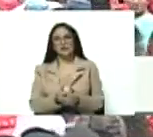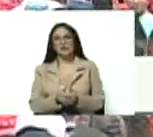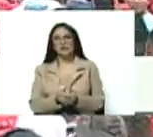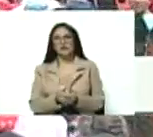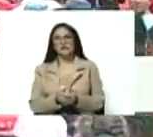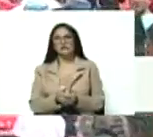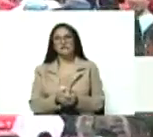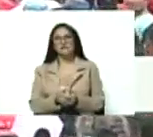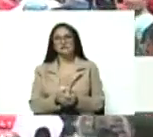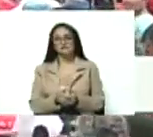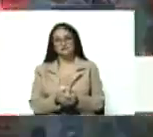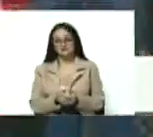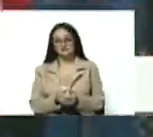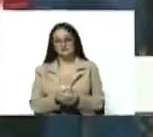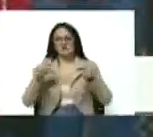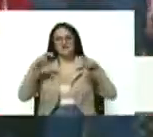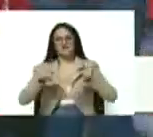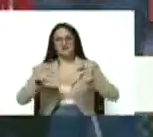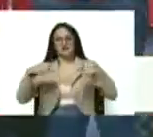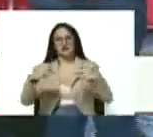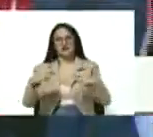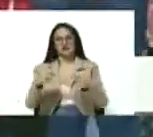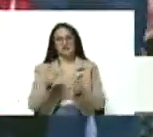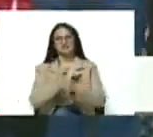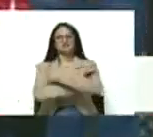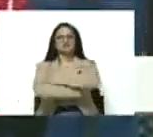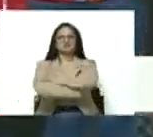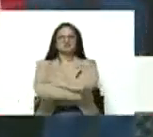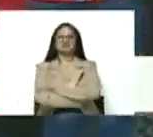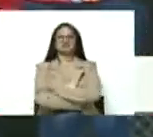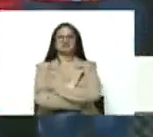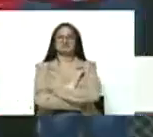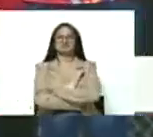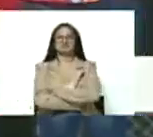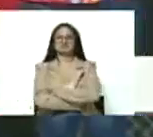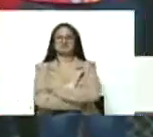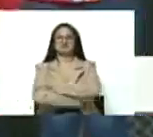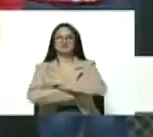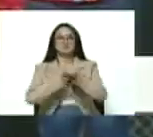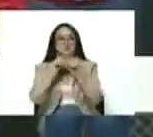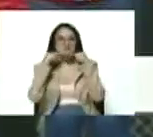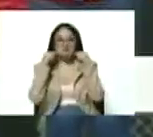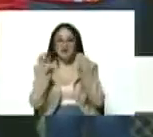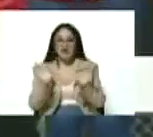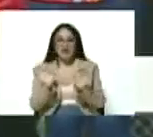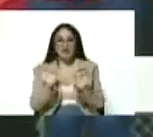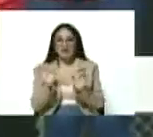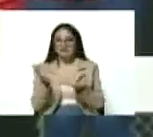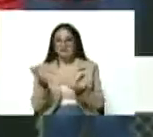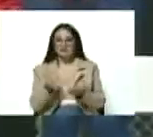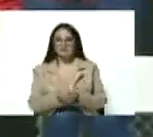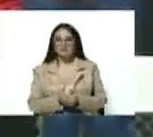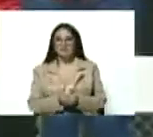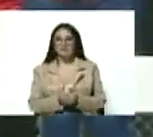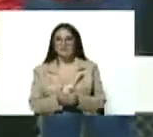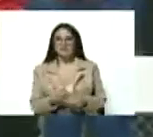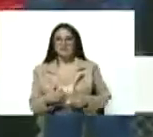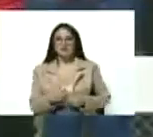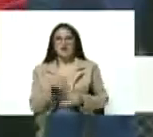2x2, pues. Y ahí se sentaron, cruzaron los brazos. No hubo ni una sonrisa ni para la foto. Todos